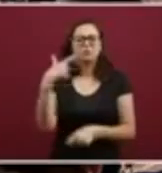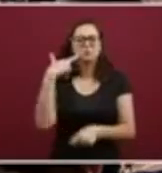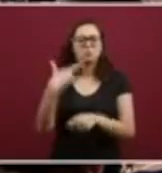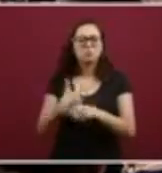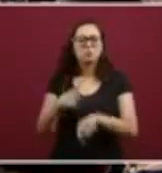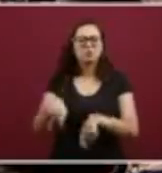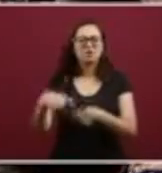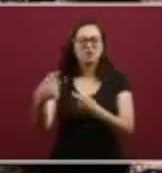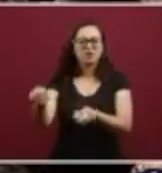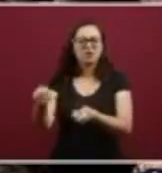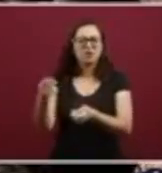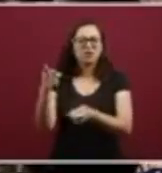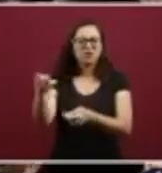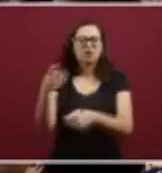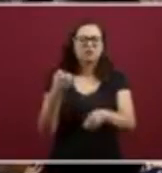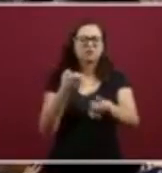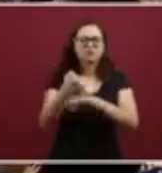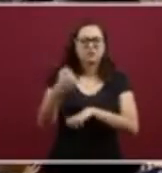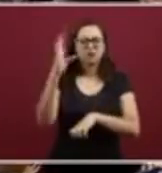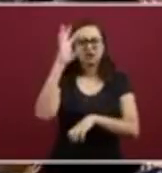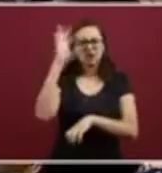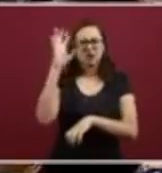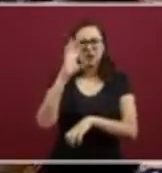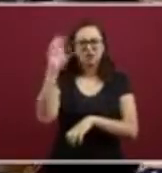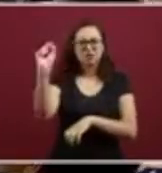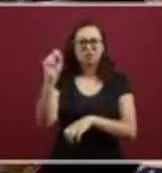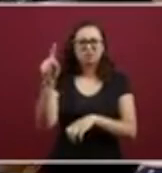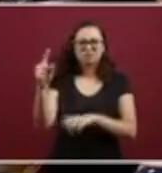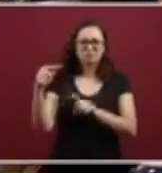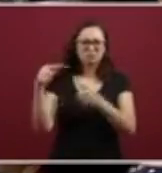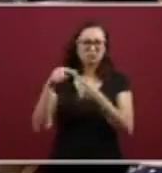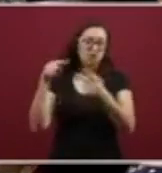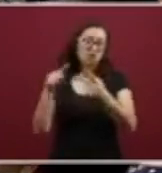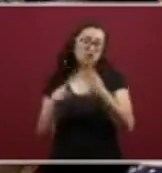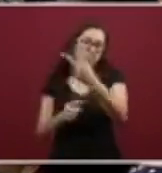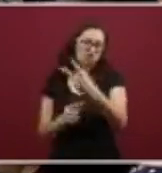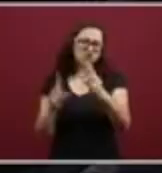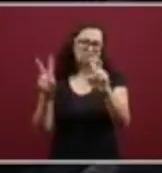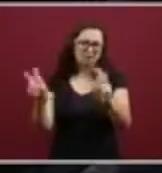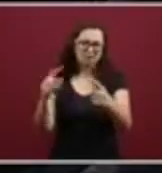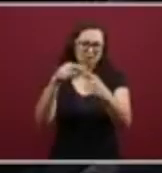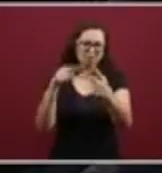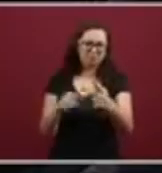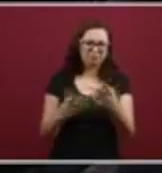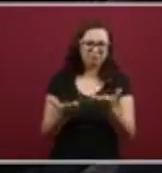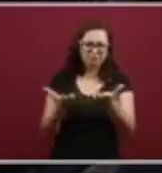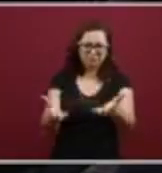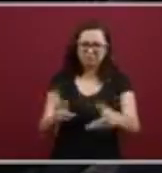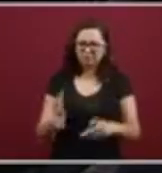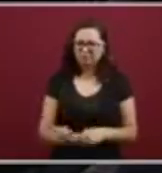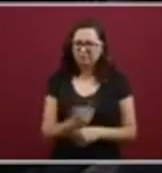indiciado en el estado de Morelos como el señor Capela. Esos son los dos temas, señor presidente y señor secretario.